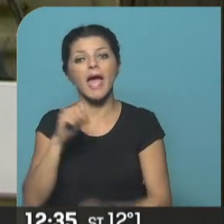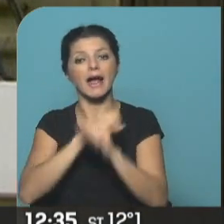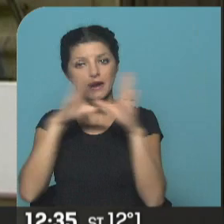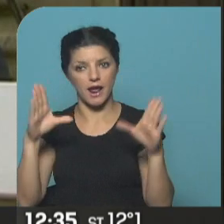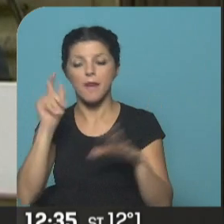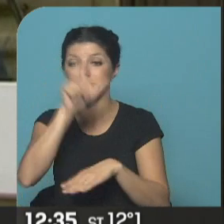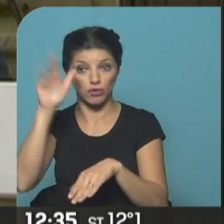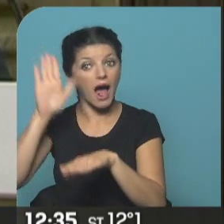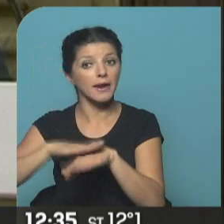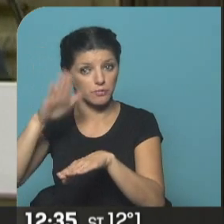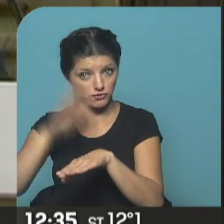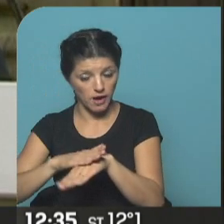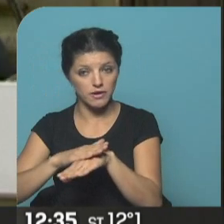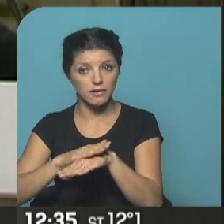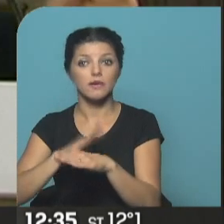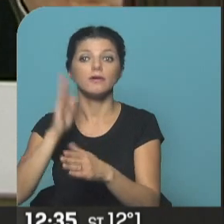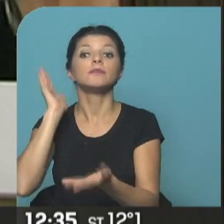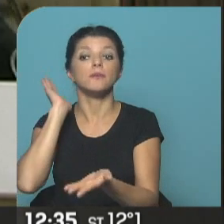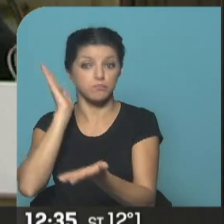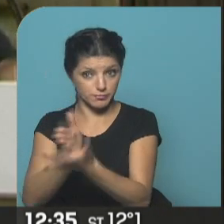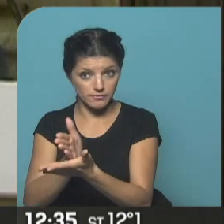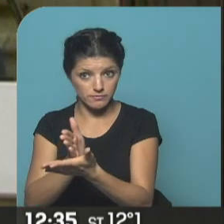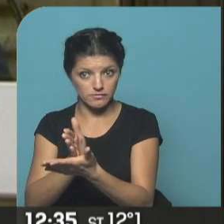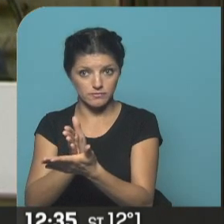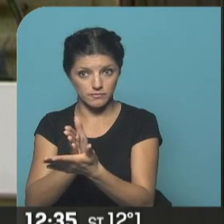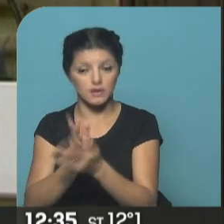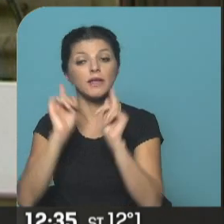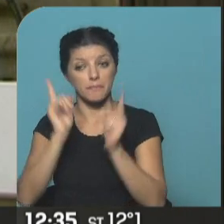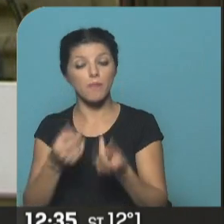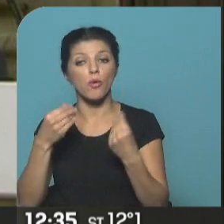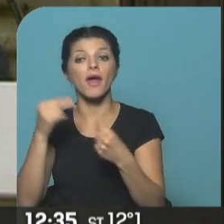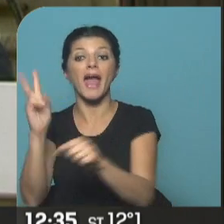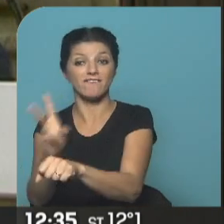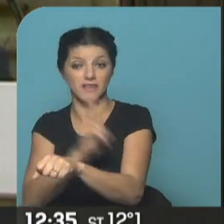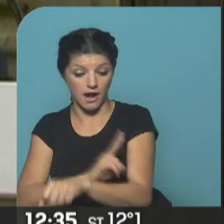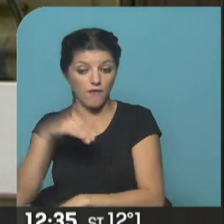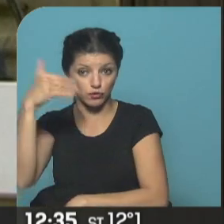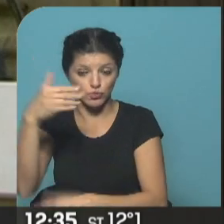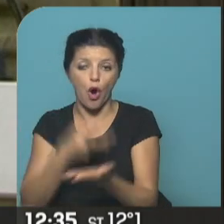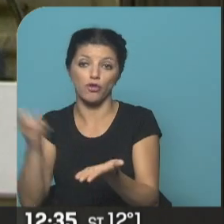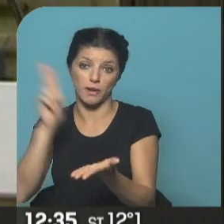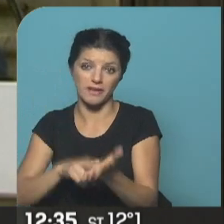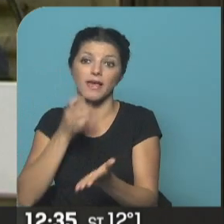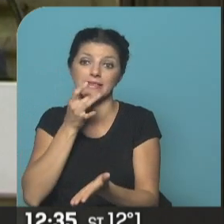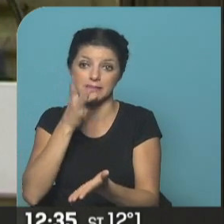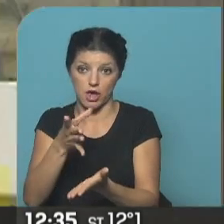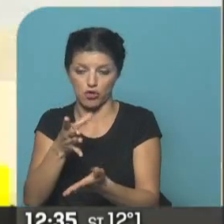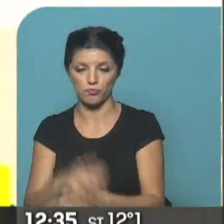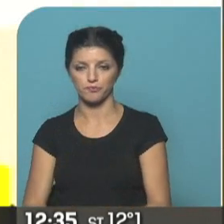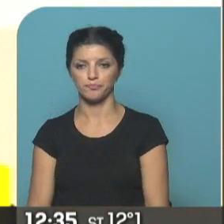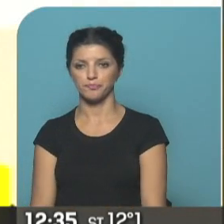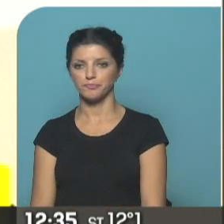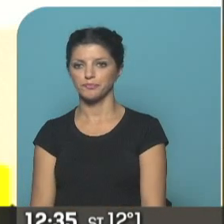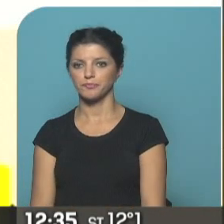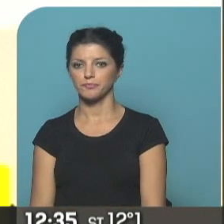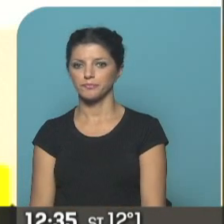a los criminales a buen recaudo y sean eficaces para evitar que en el futuro se vuelvan a producir estas circunstancias.